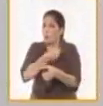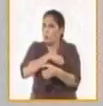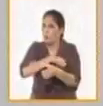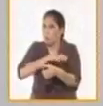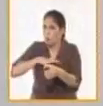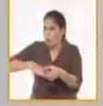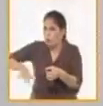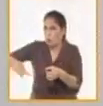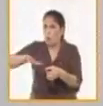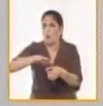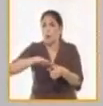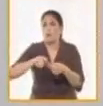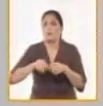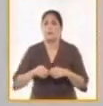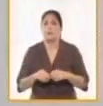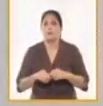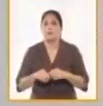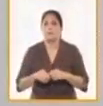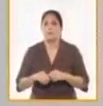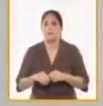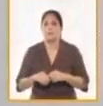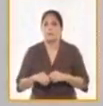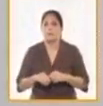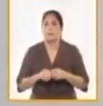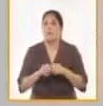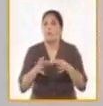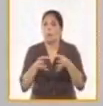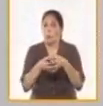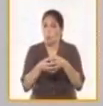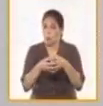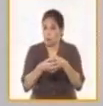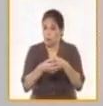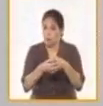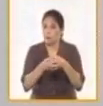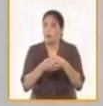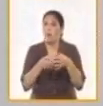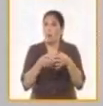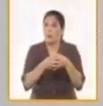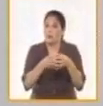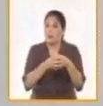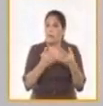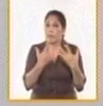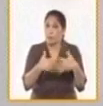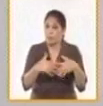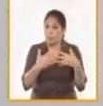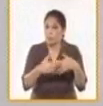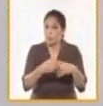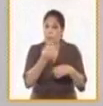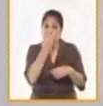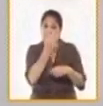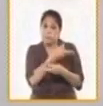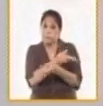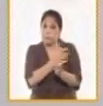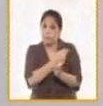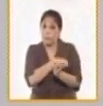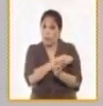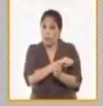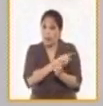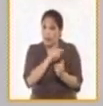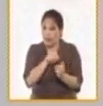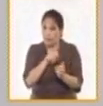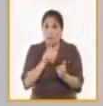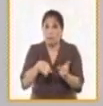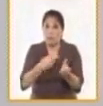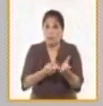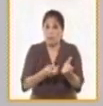los CLAP, ¿no? Son los comités locales de abastecimiento y producción. También se